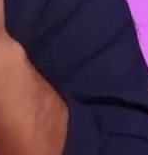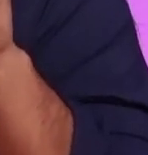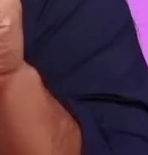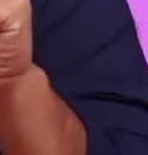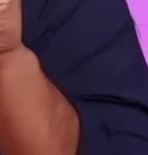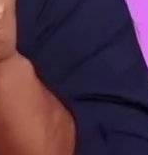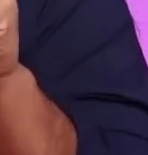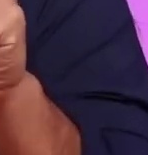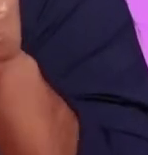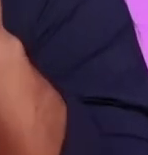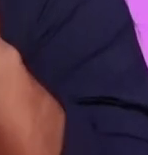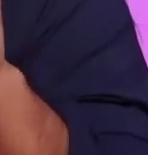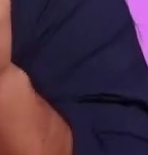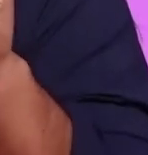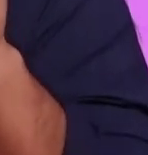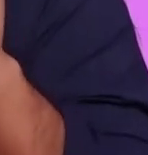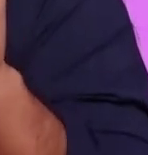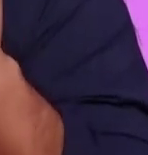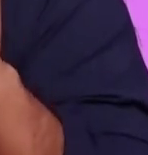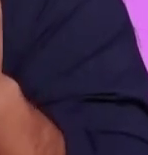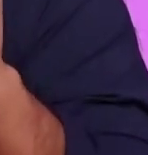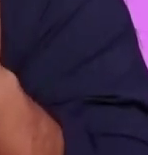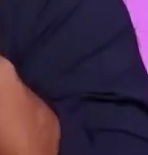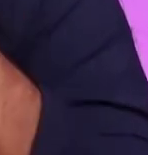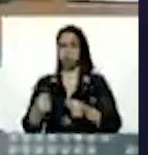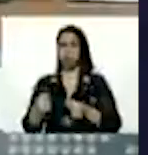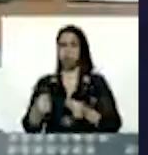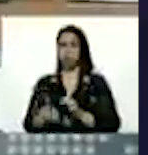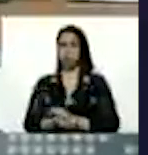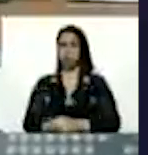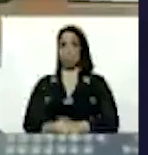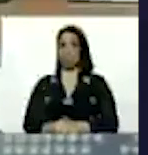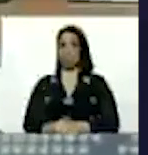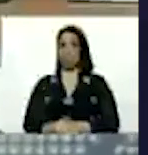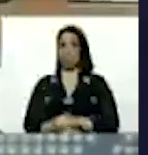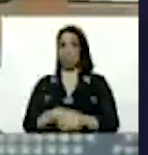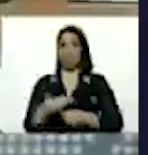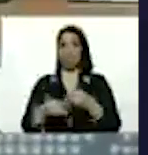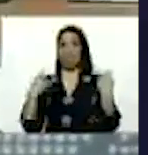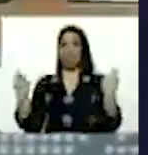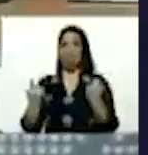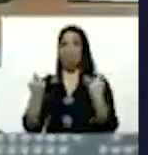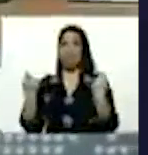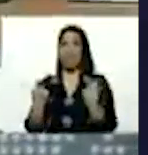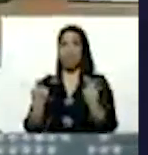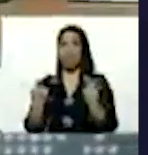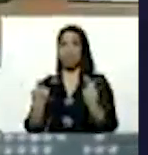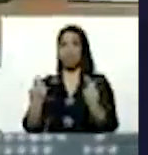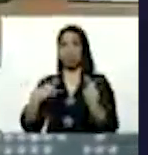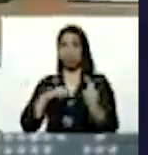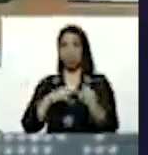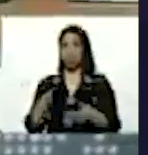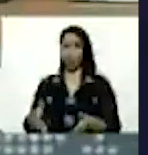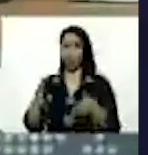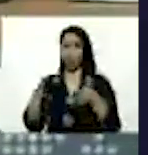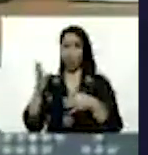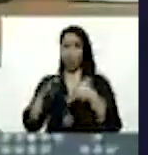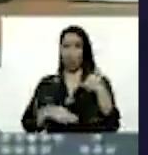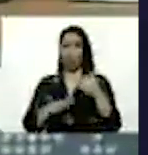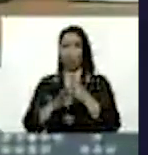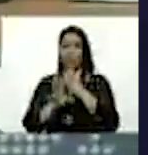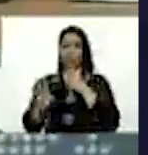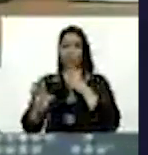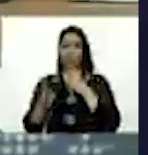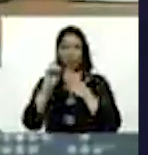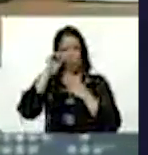de un sistema electoral que jamás traicionará la voluntad del pueblo. Ellos hicieron una campaña, si ganamos será la última cola, ¿te